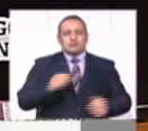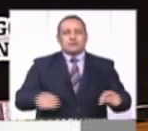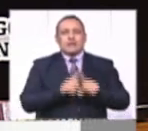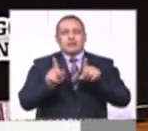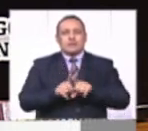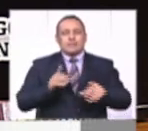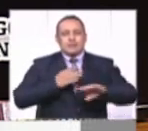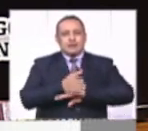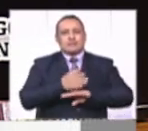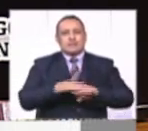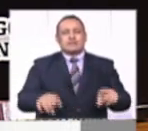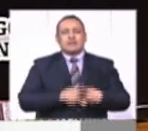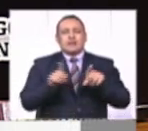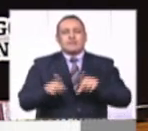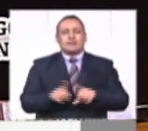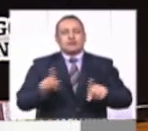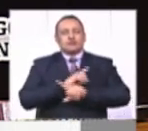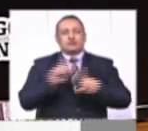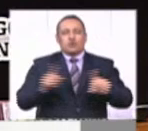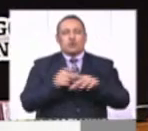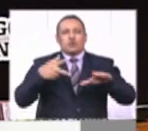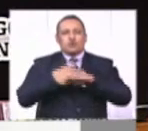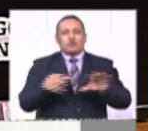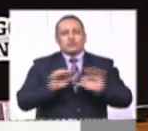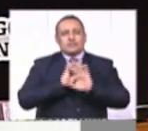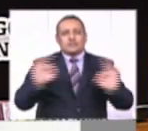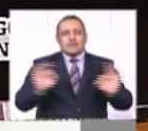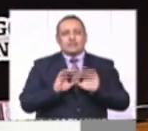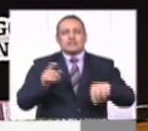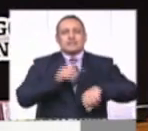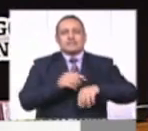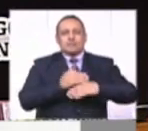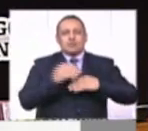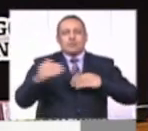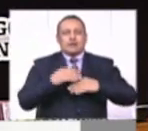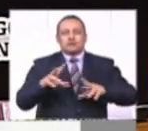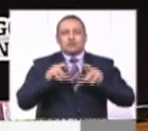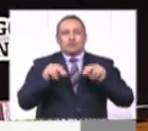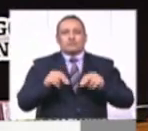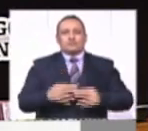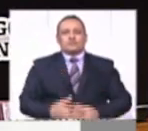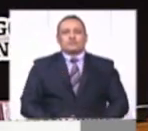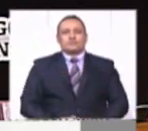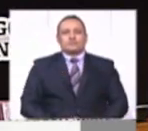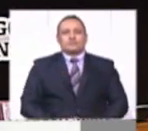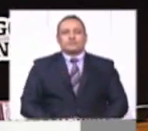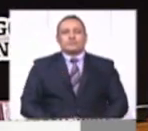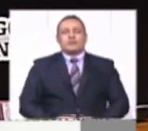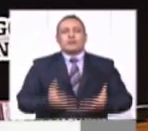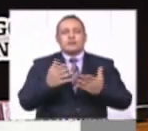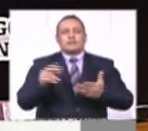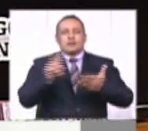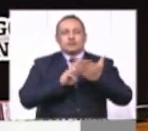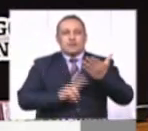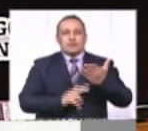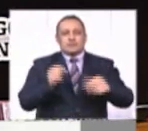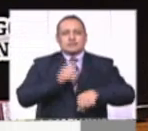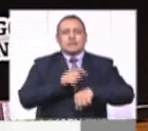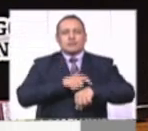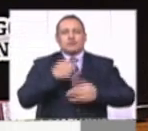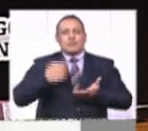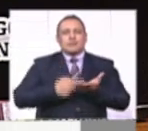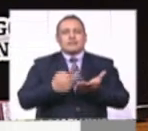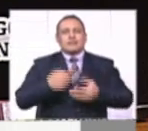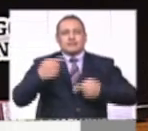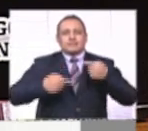poder intervenir sin interrupciones y sin tiempo adicional señor relator de lectura al tiempo